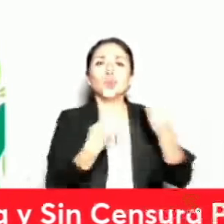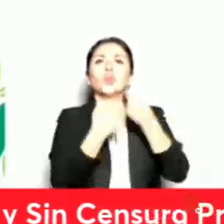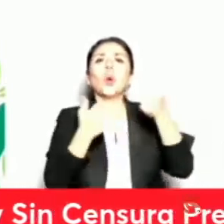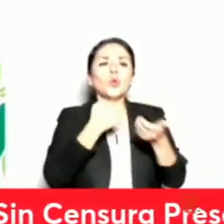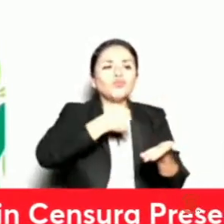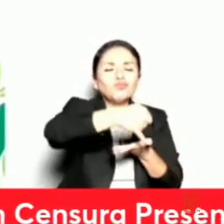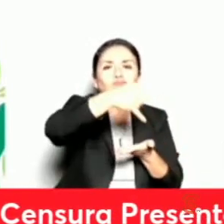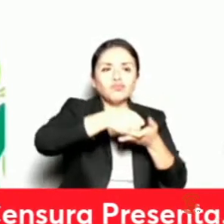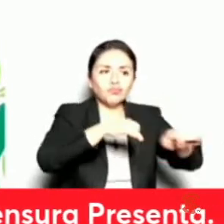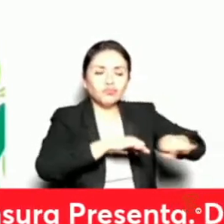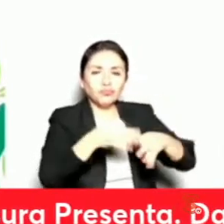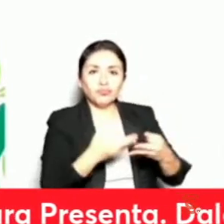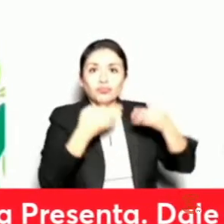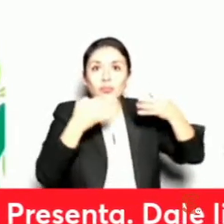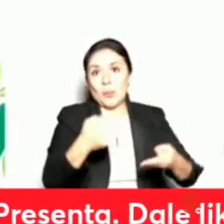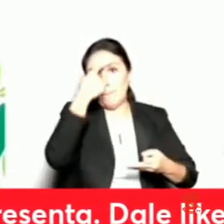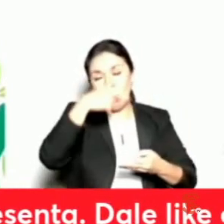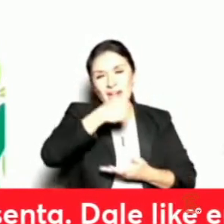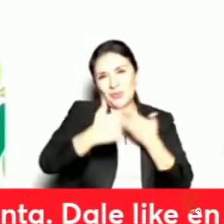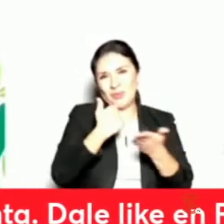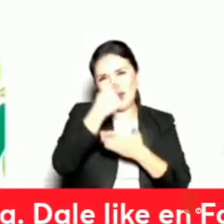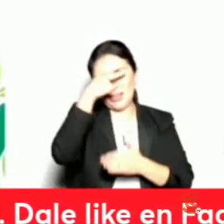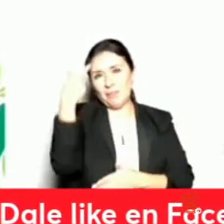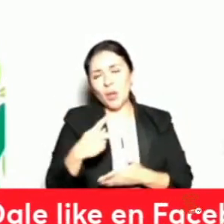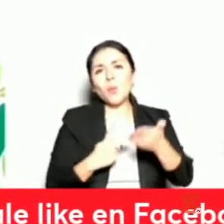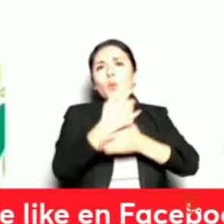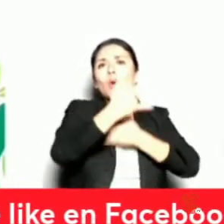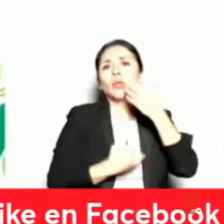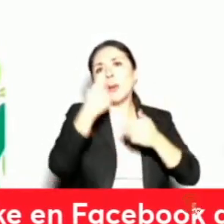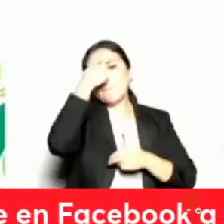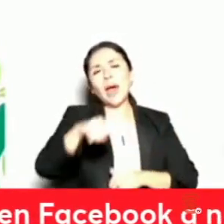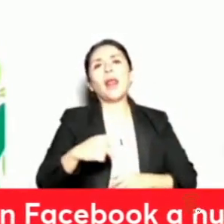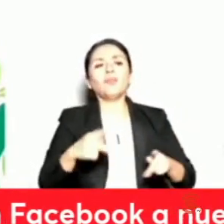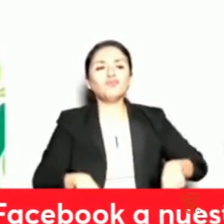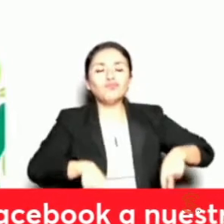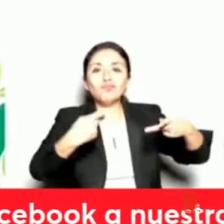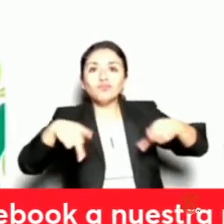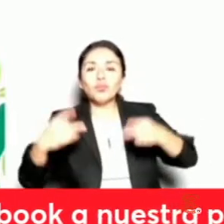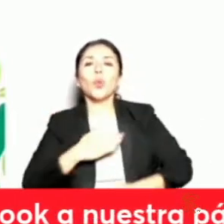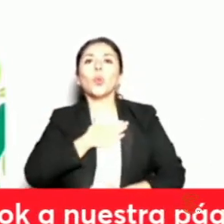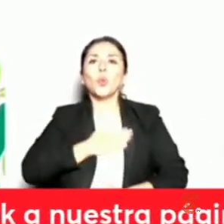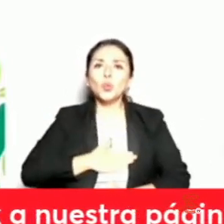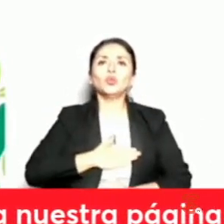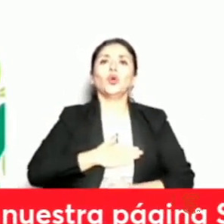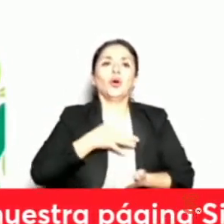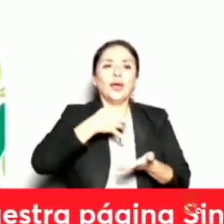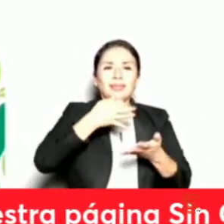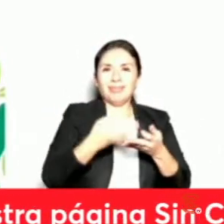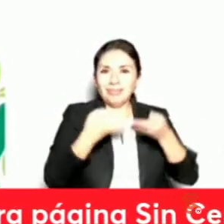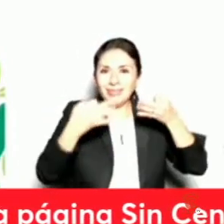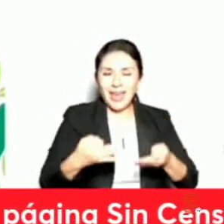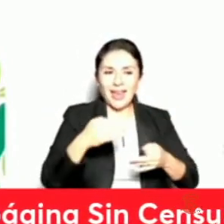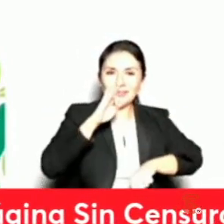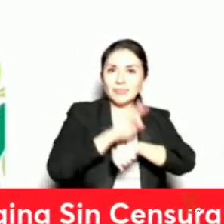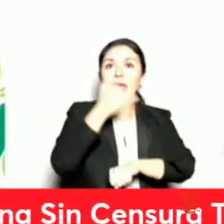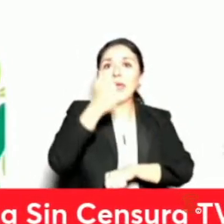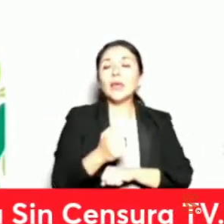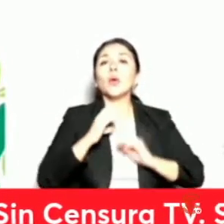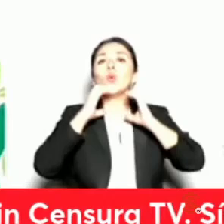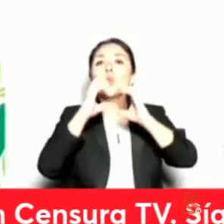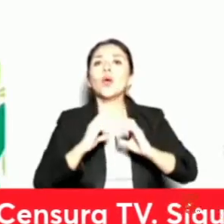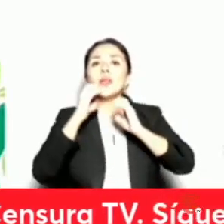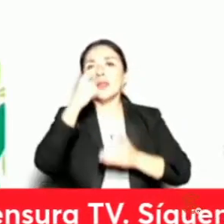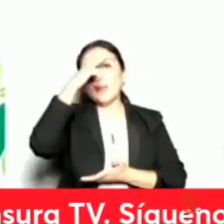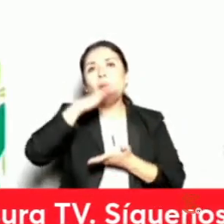y campesinas del suelo de conservación de la Ciudad de México en proyectos de comercio justo, agroagrícola y agroturismo, así como conservación de la